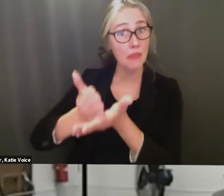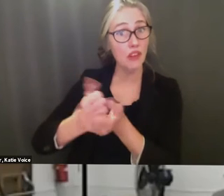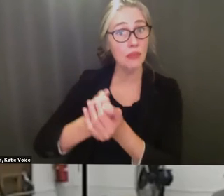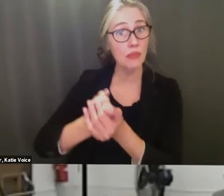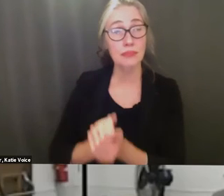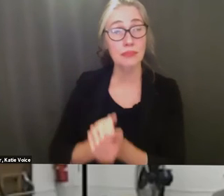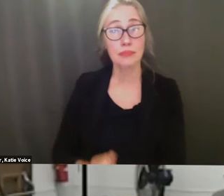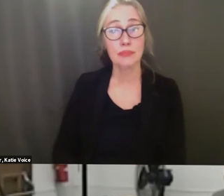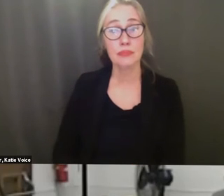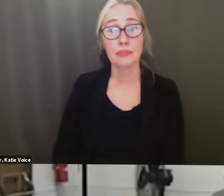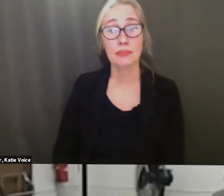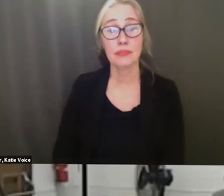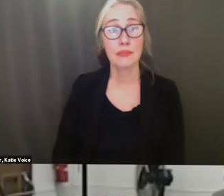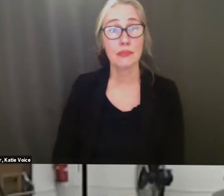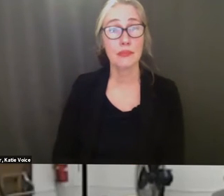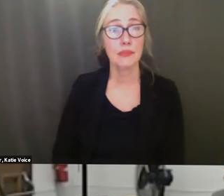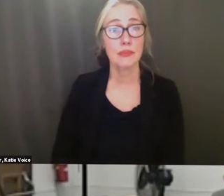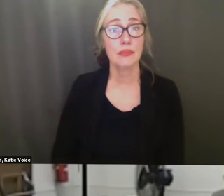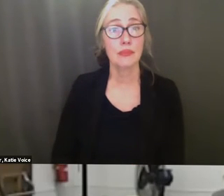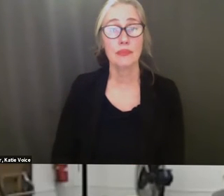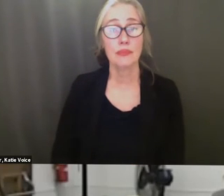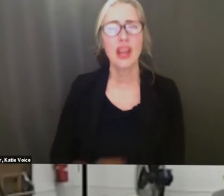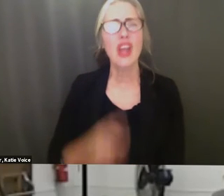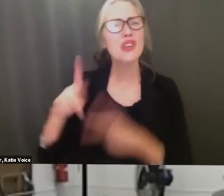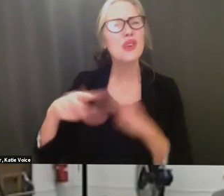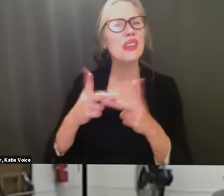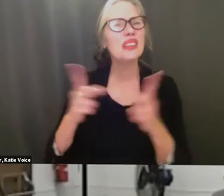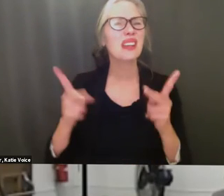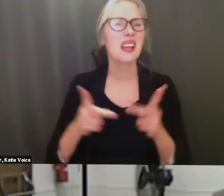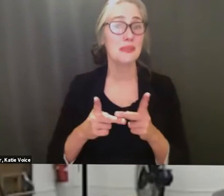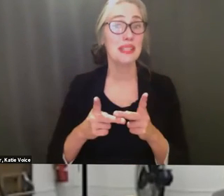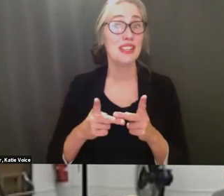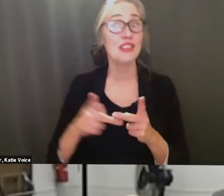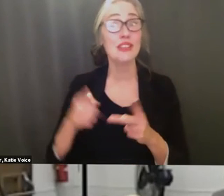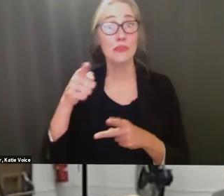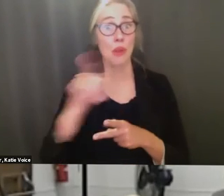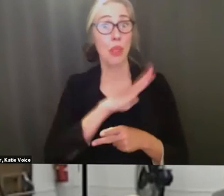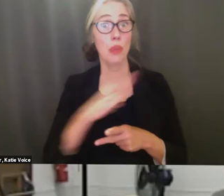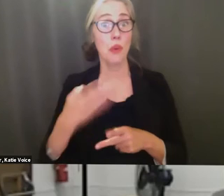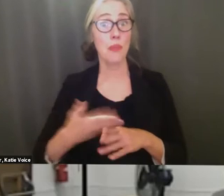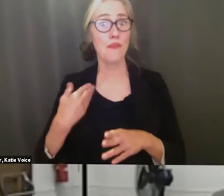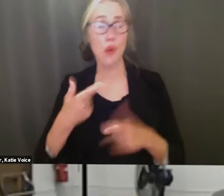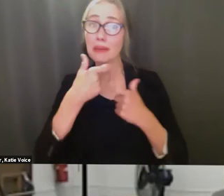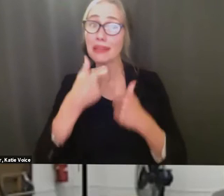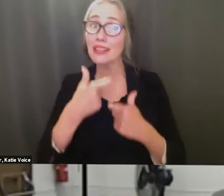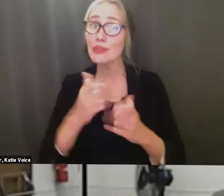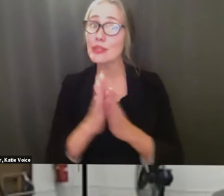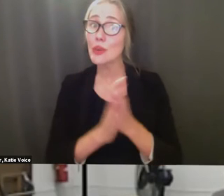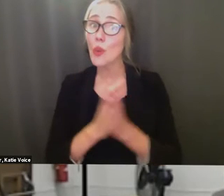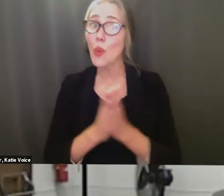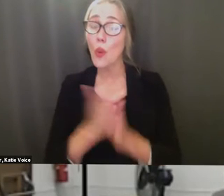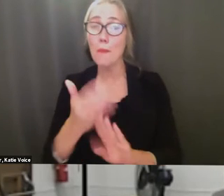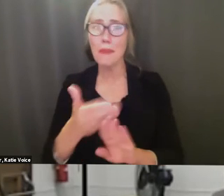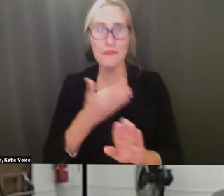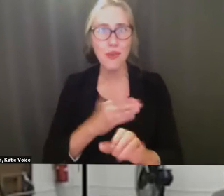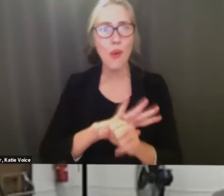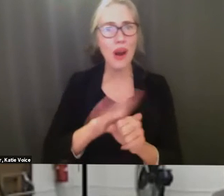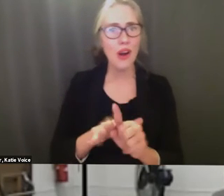saben, este tipo de cargo fue de interés para el consejo antes de la pandemia.